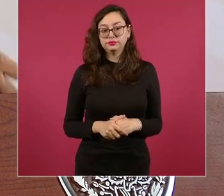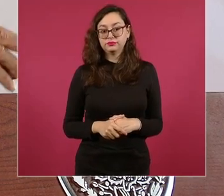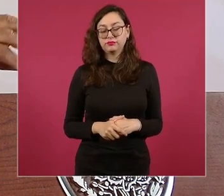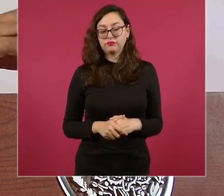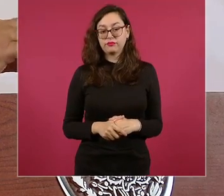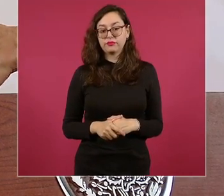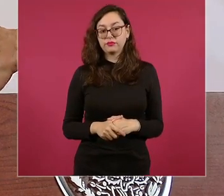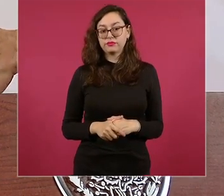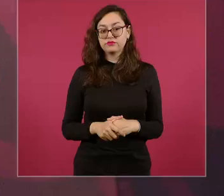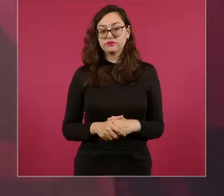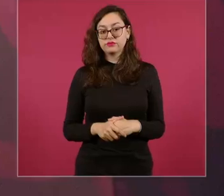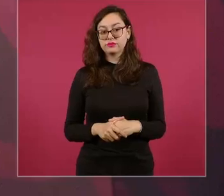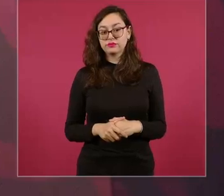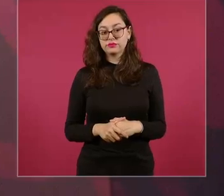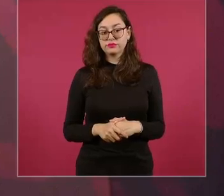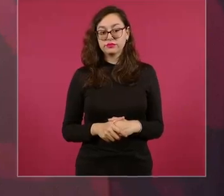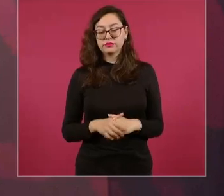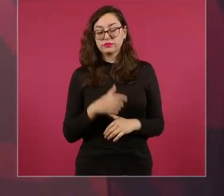sucedió